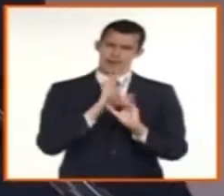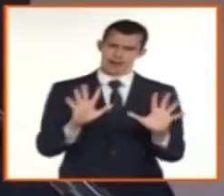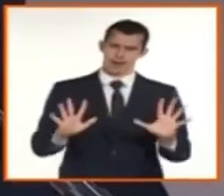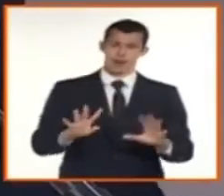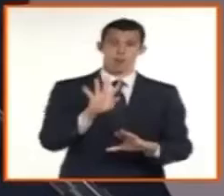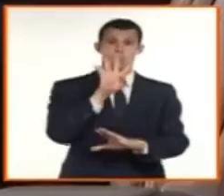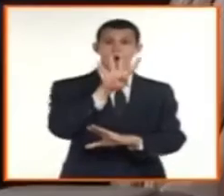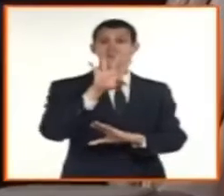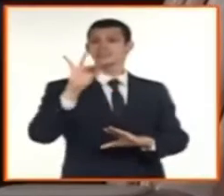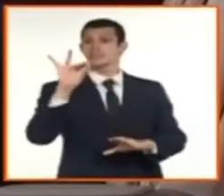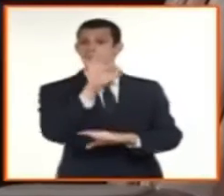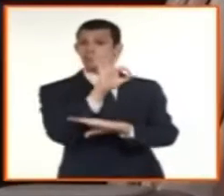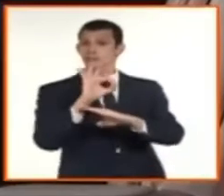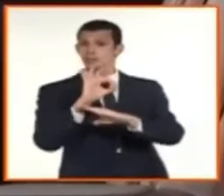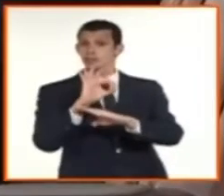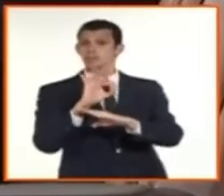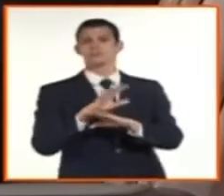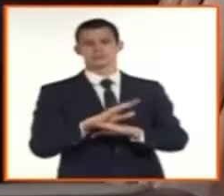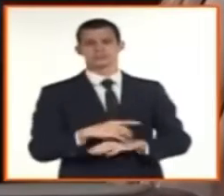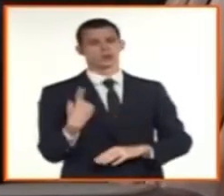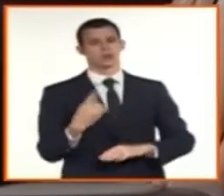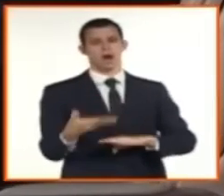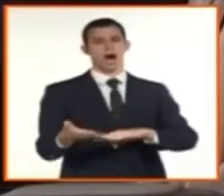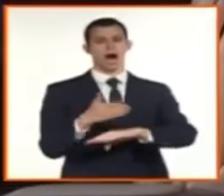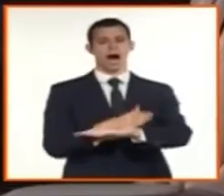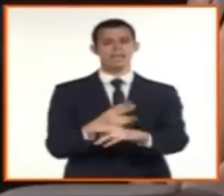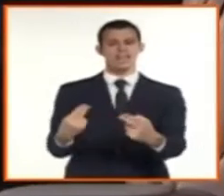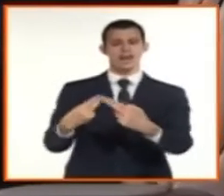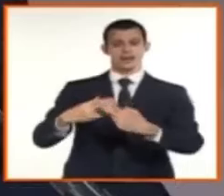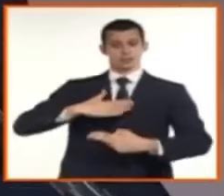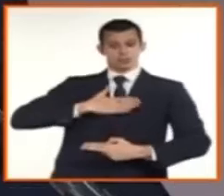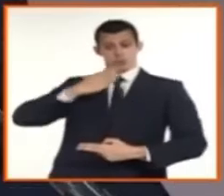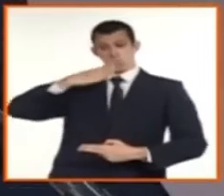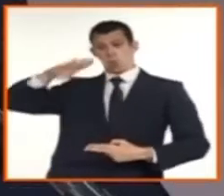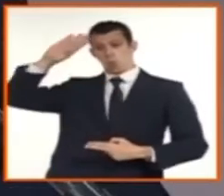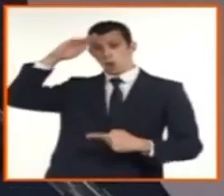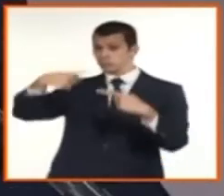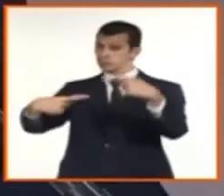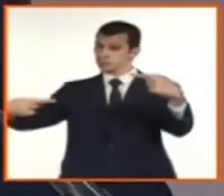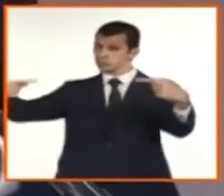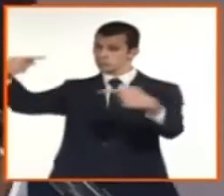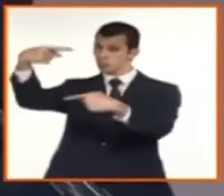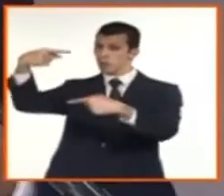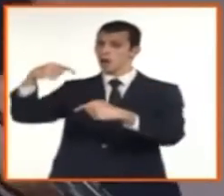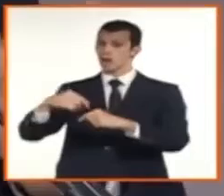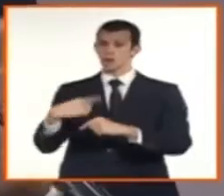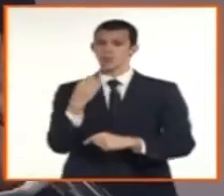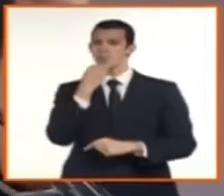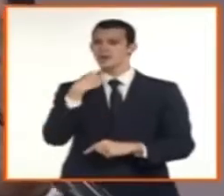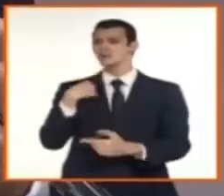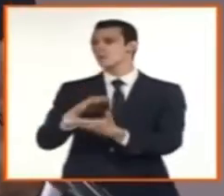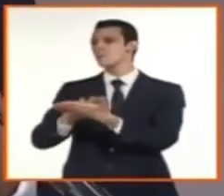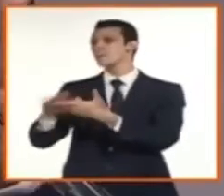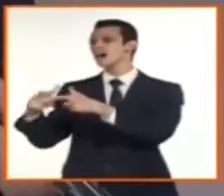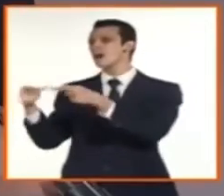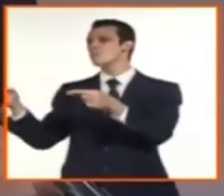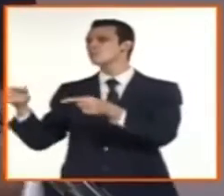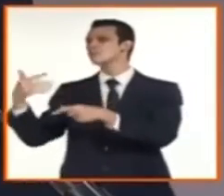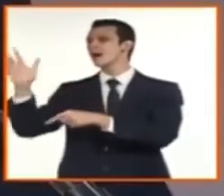de empezar la serie nacional algo que nosotros tenemos que revertir porque va a existir un periodo relativamente